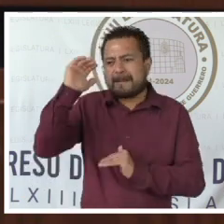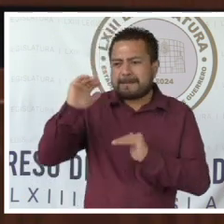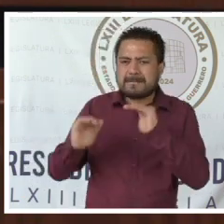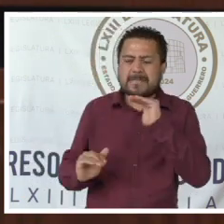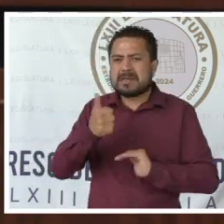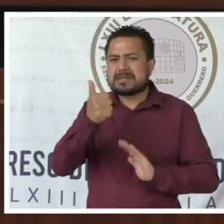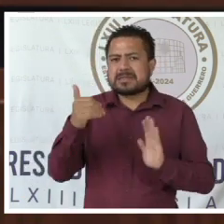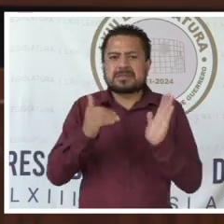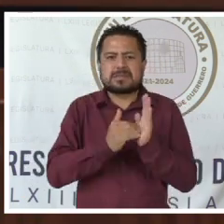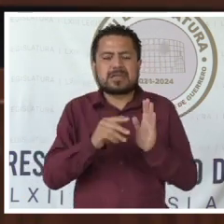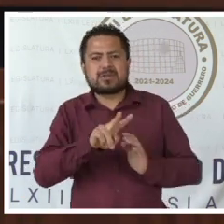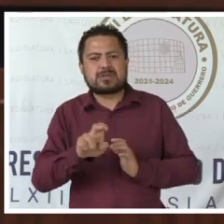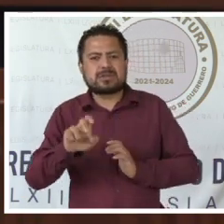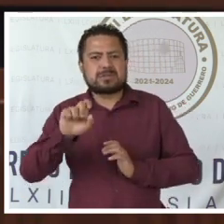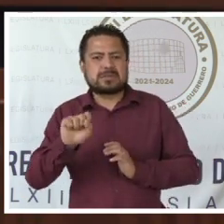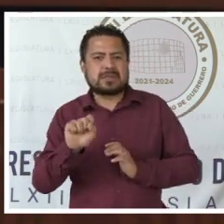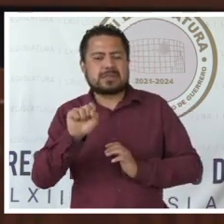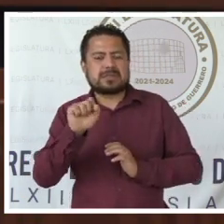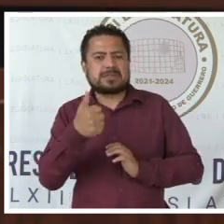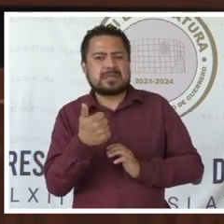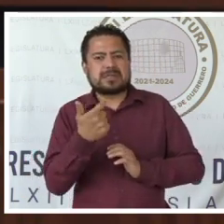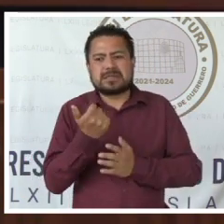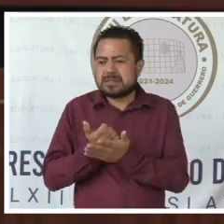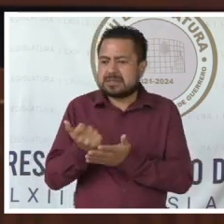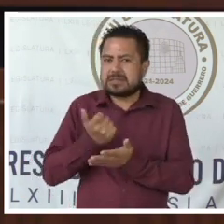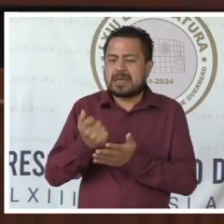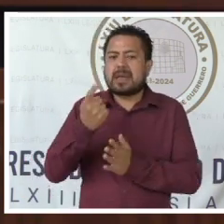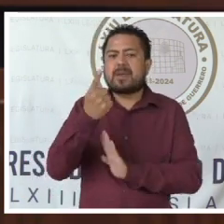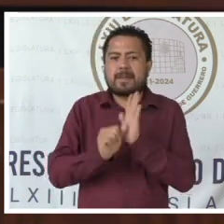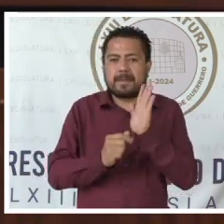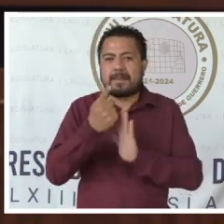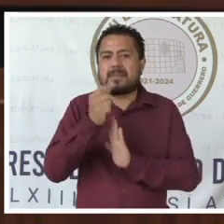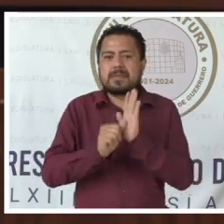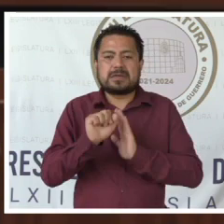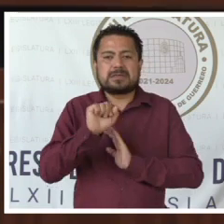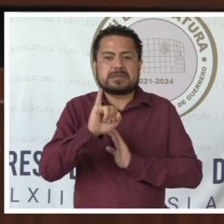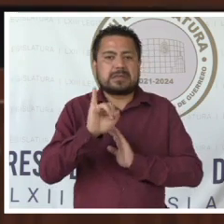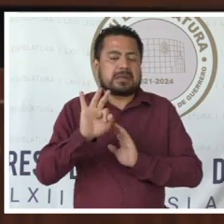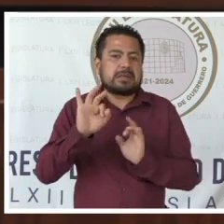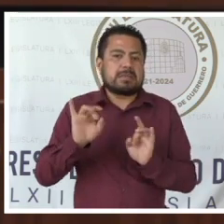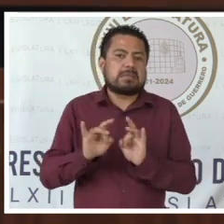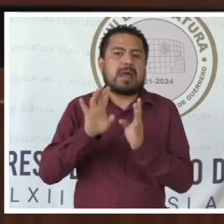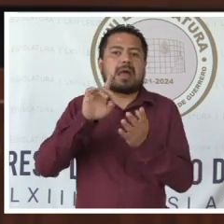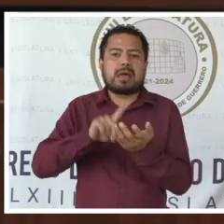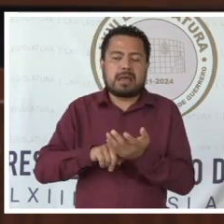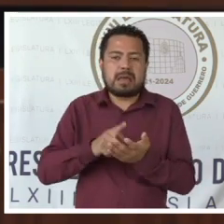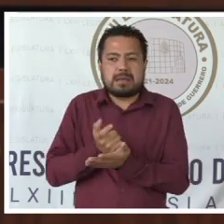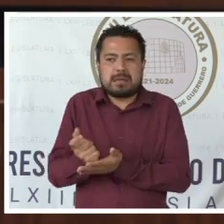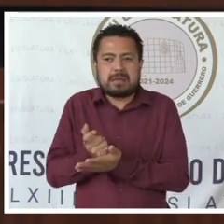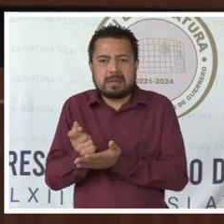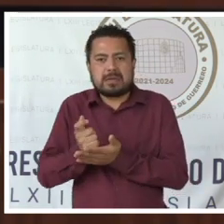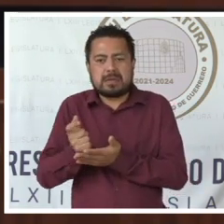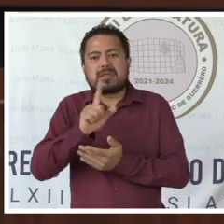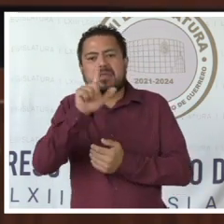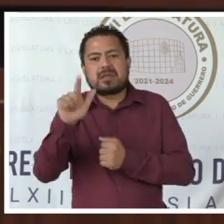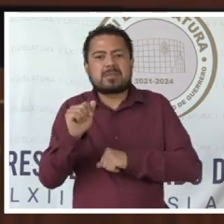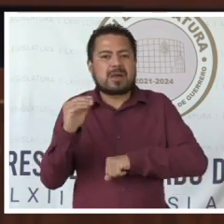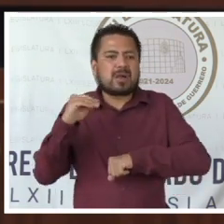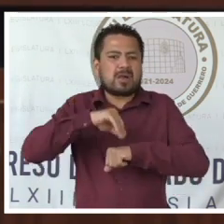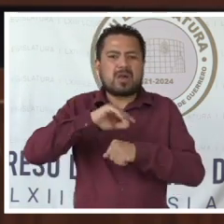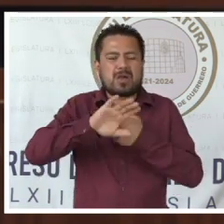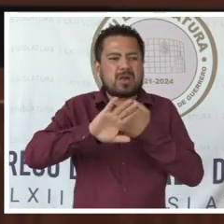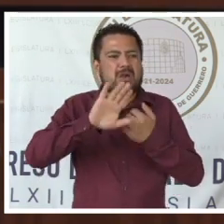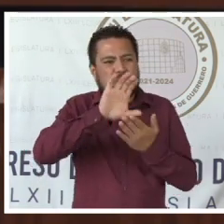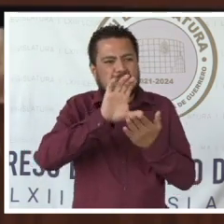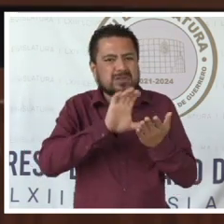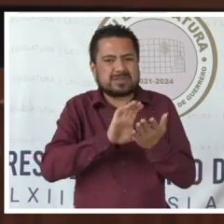de 6,223 pesos mensuales si se suscita el caso. Se estaría violentando la disposición constitucional